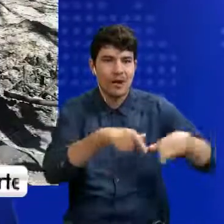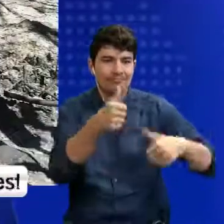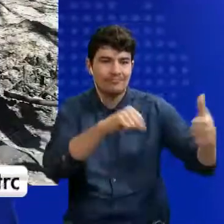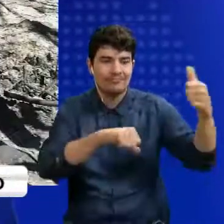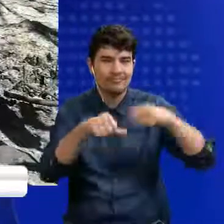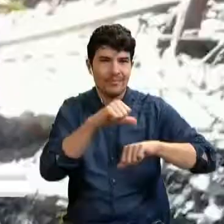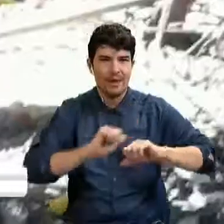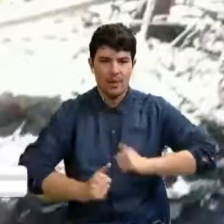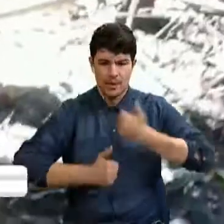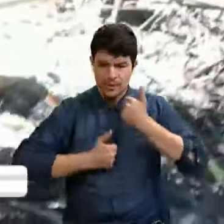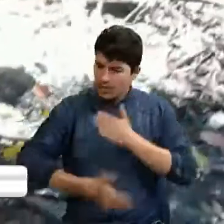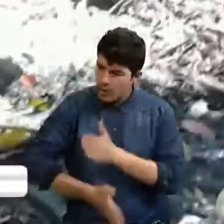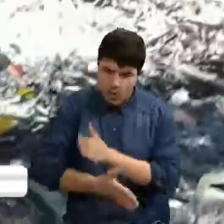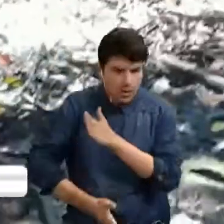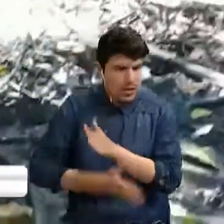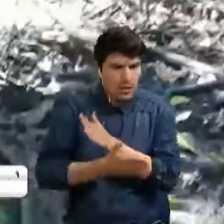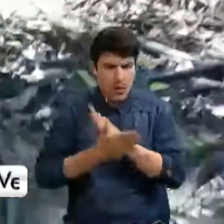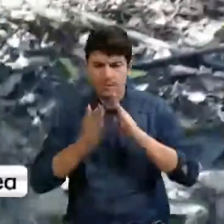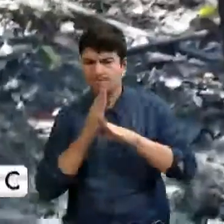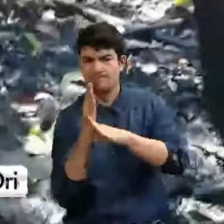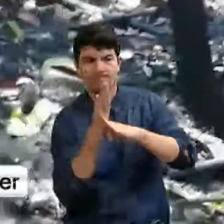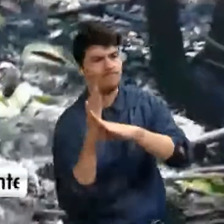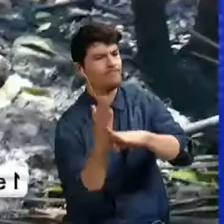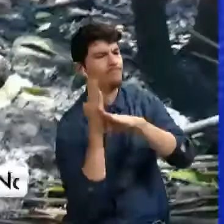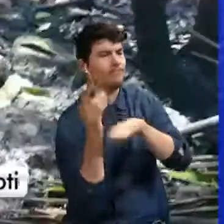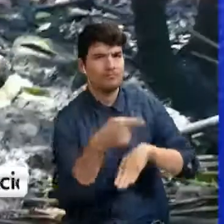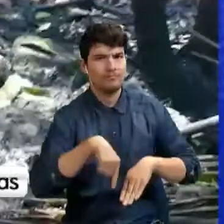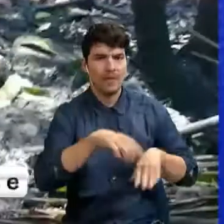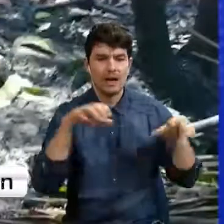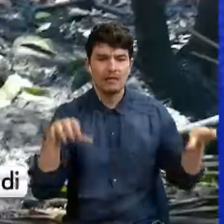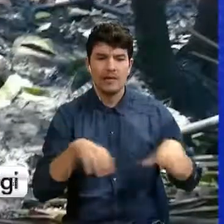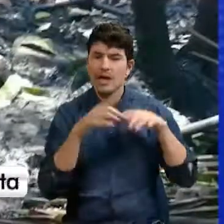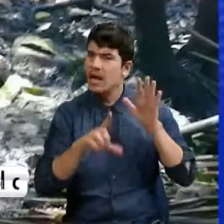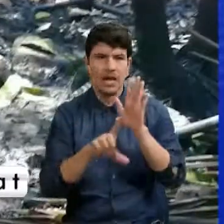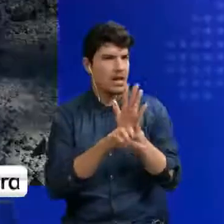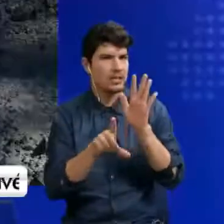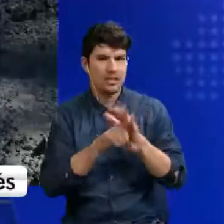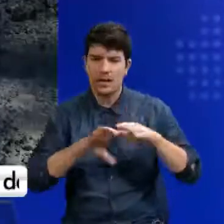el propósito de contrarrestar todas las actividades ilícitas con las que los grupos